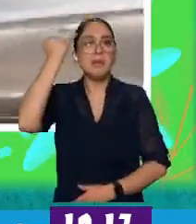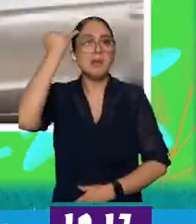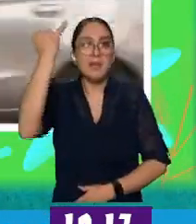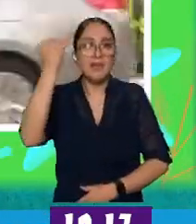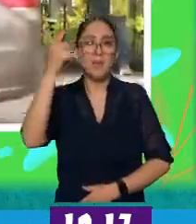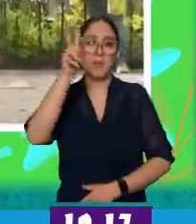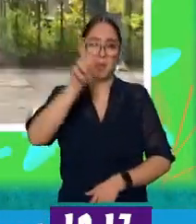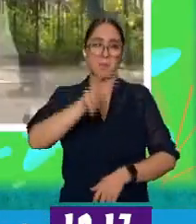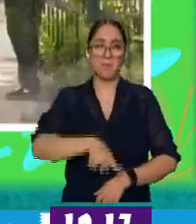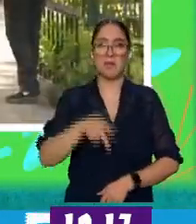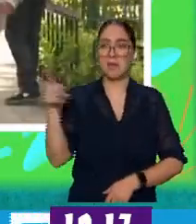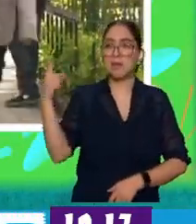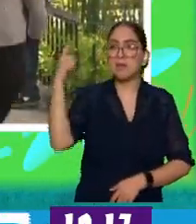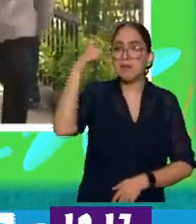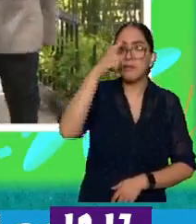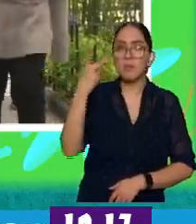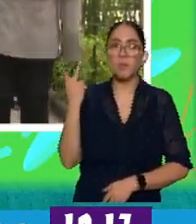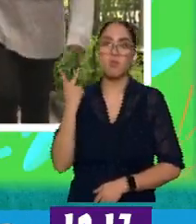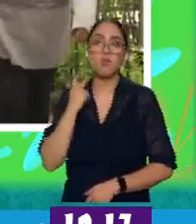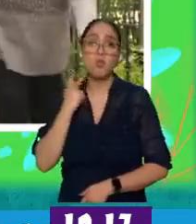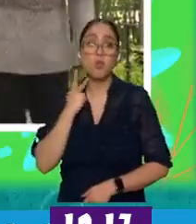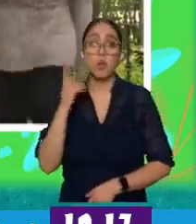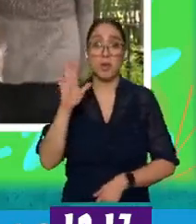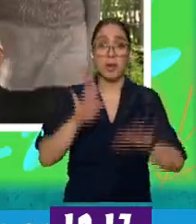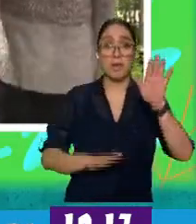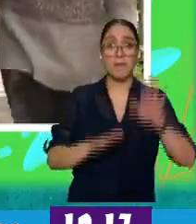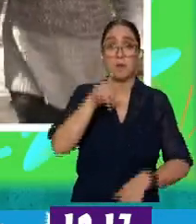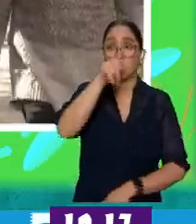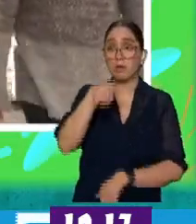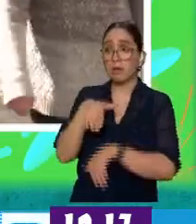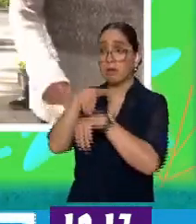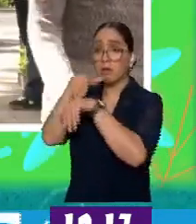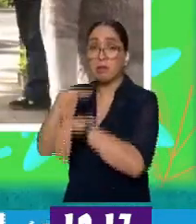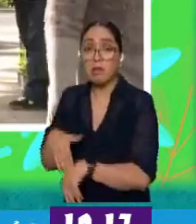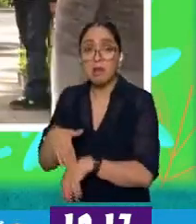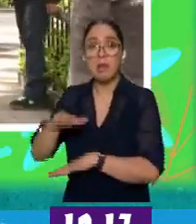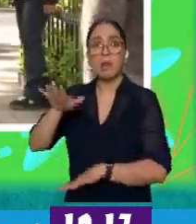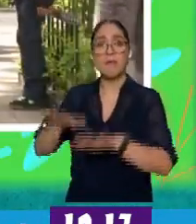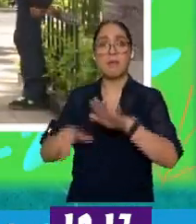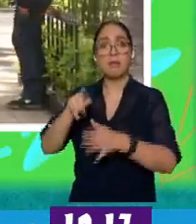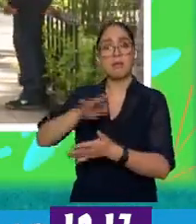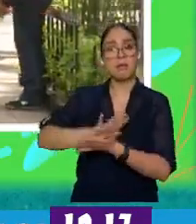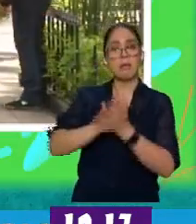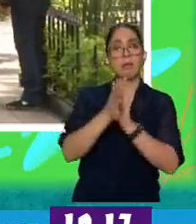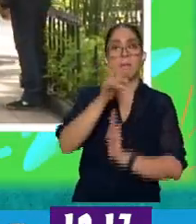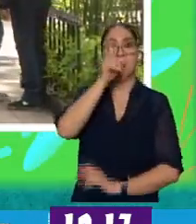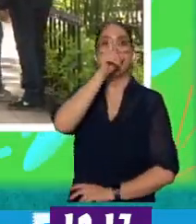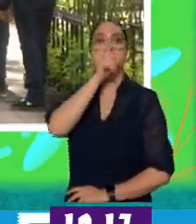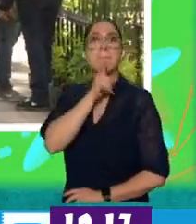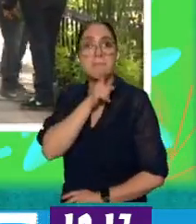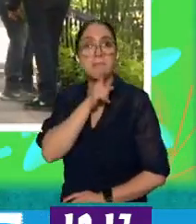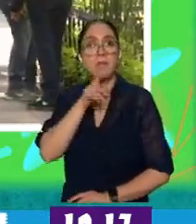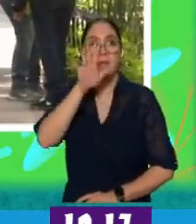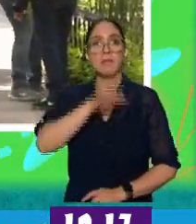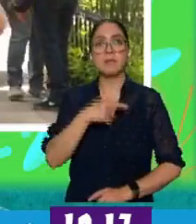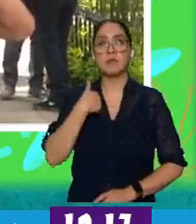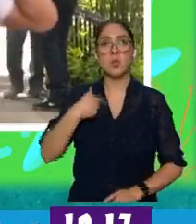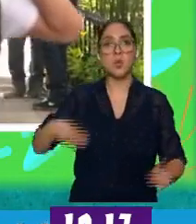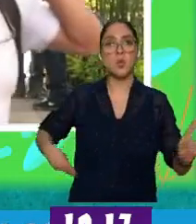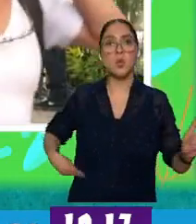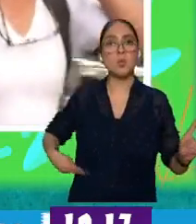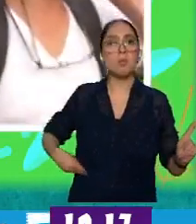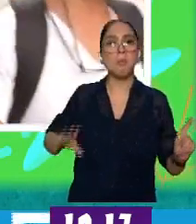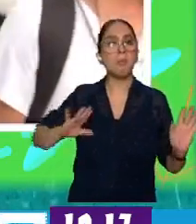política. Porque te alineas, guión, y empiezas a mentir y olvidas una cosa que se llama la culpa,